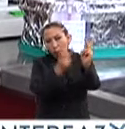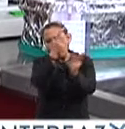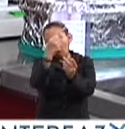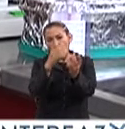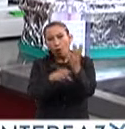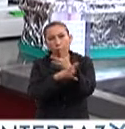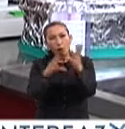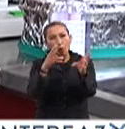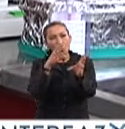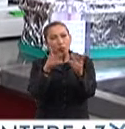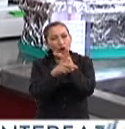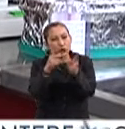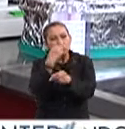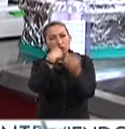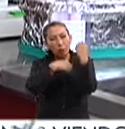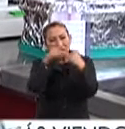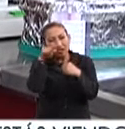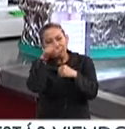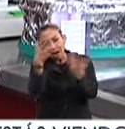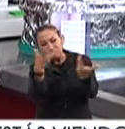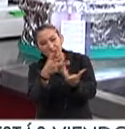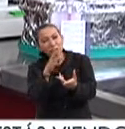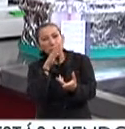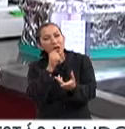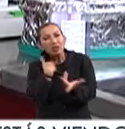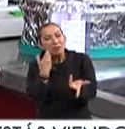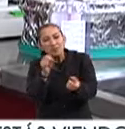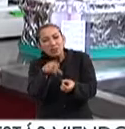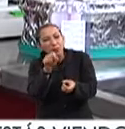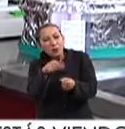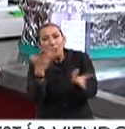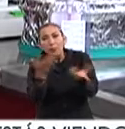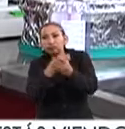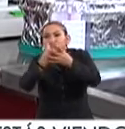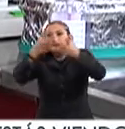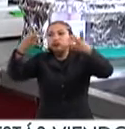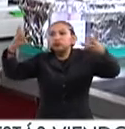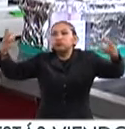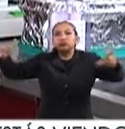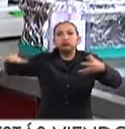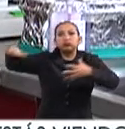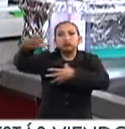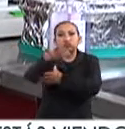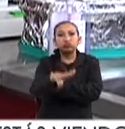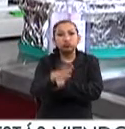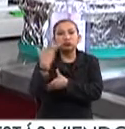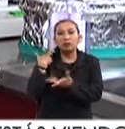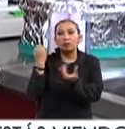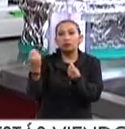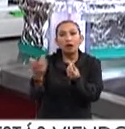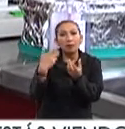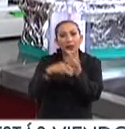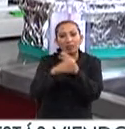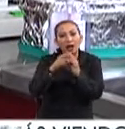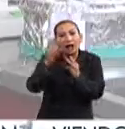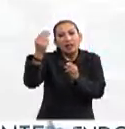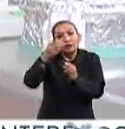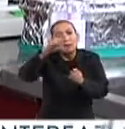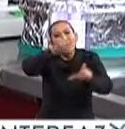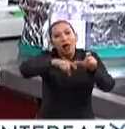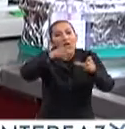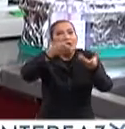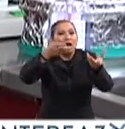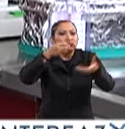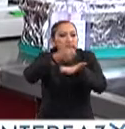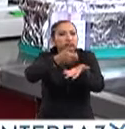los alimentos, pues es ya insostenible por la gran cantidad de insumos que se requieren.